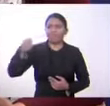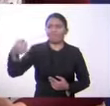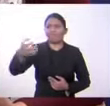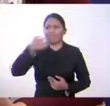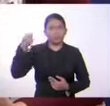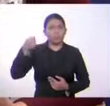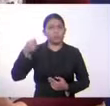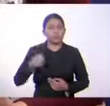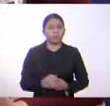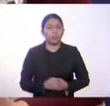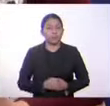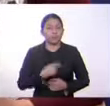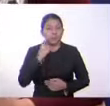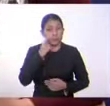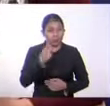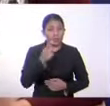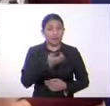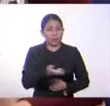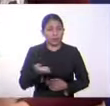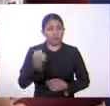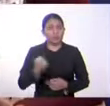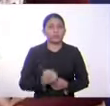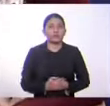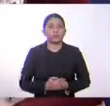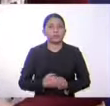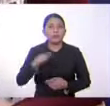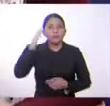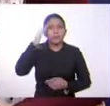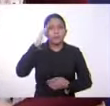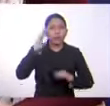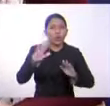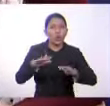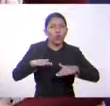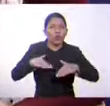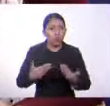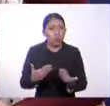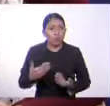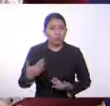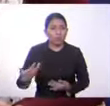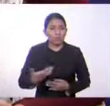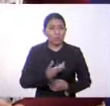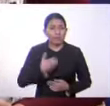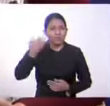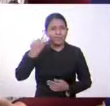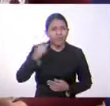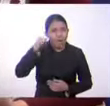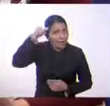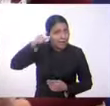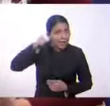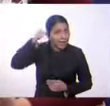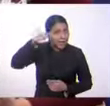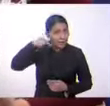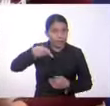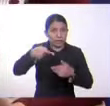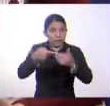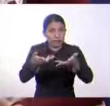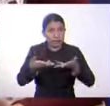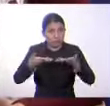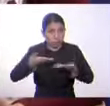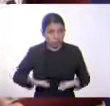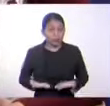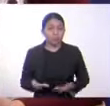que creo que es importante y es saber cómo o con qué enfoque debemos analizar estos derechos, porque mencionaba, doctor